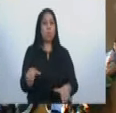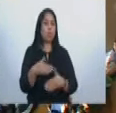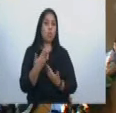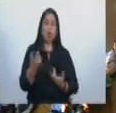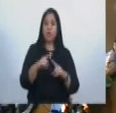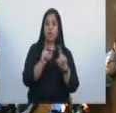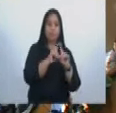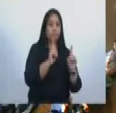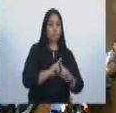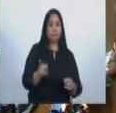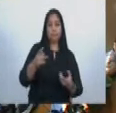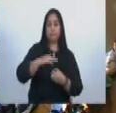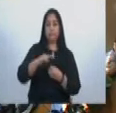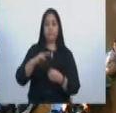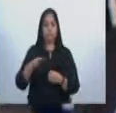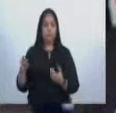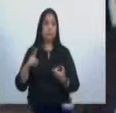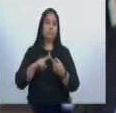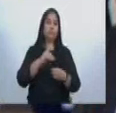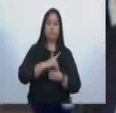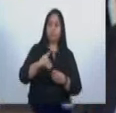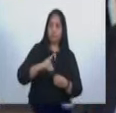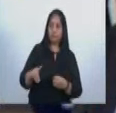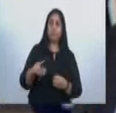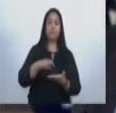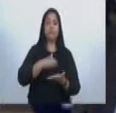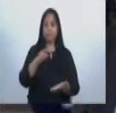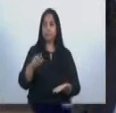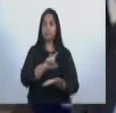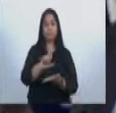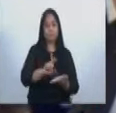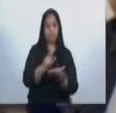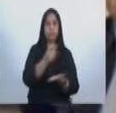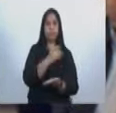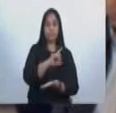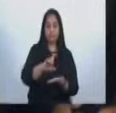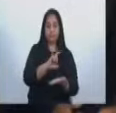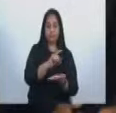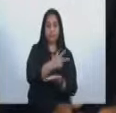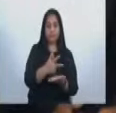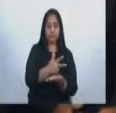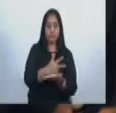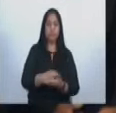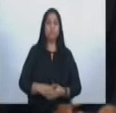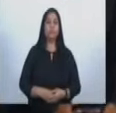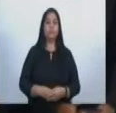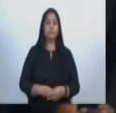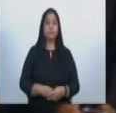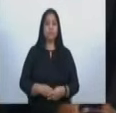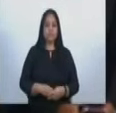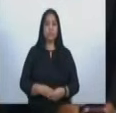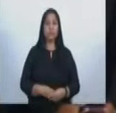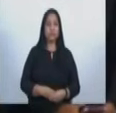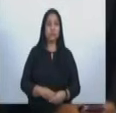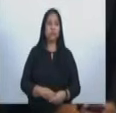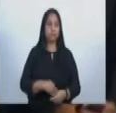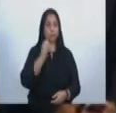distintas de los municipios de los departamentos del país y de la ciudad capital sí Este es